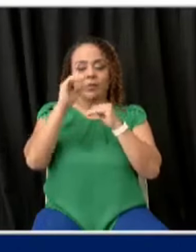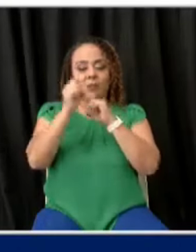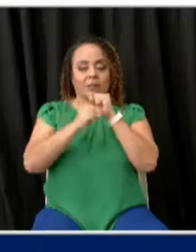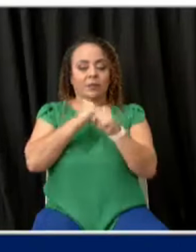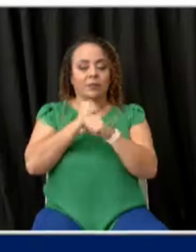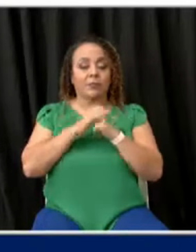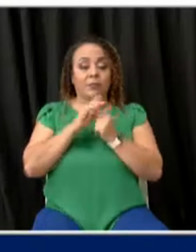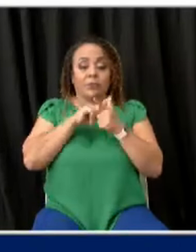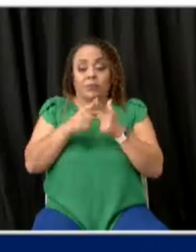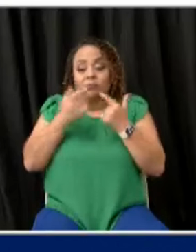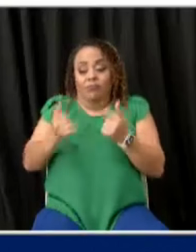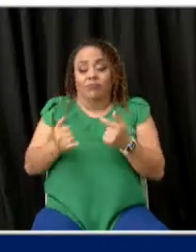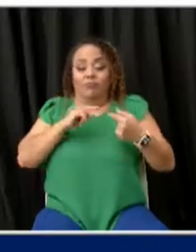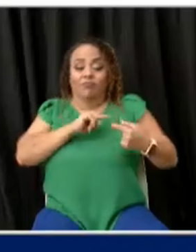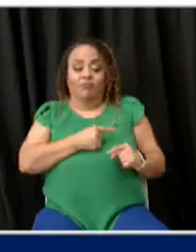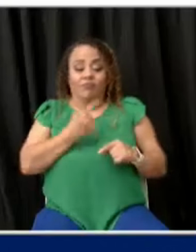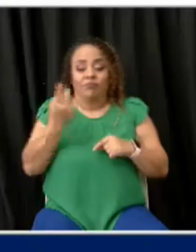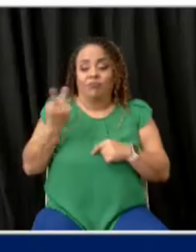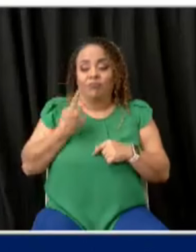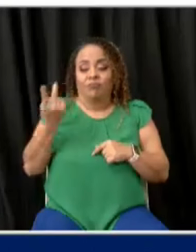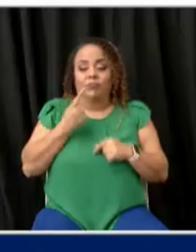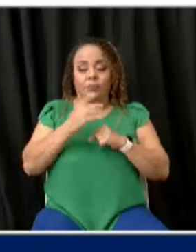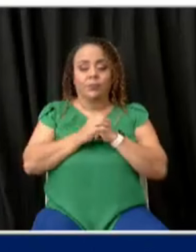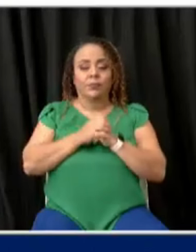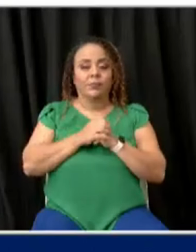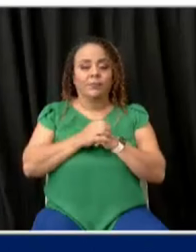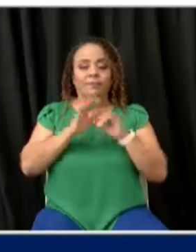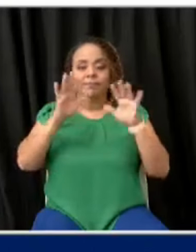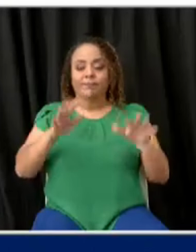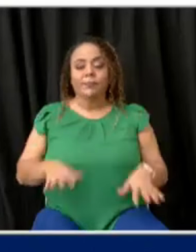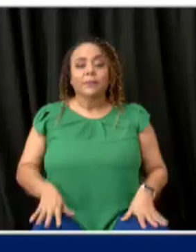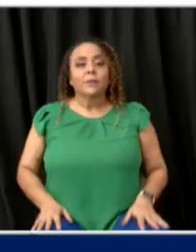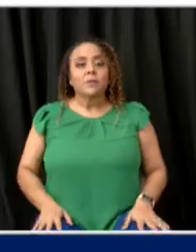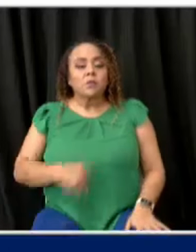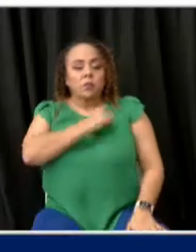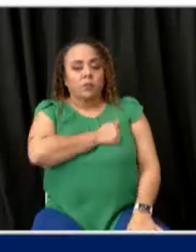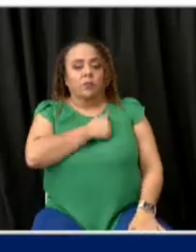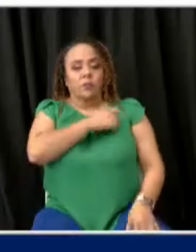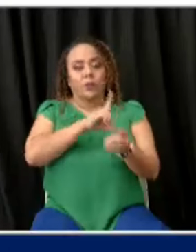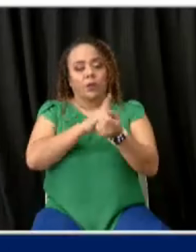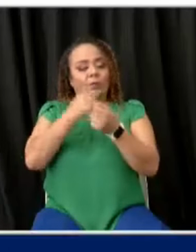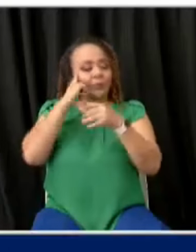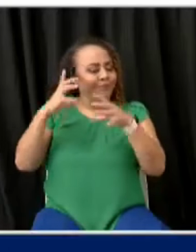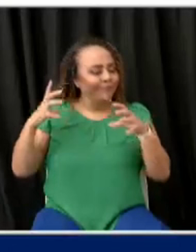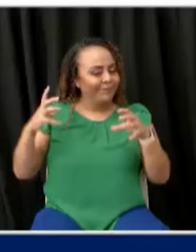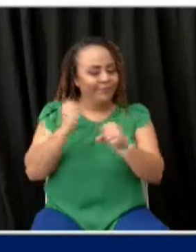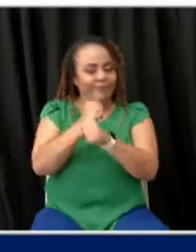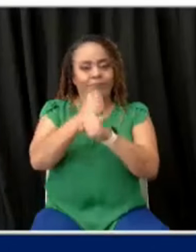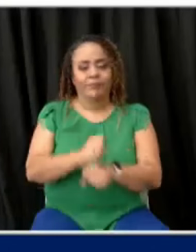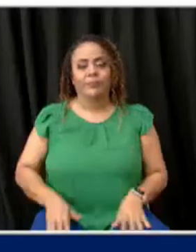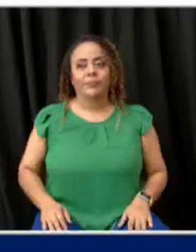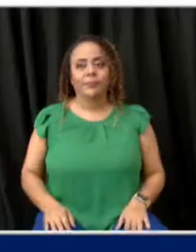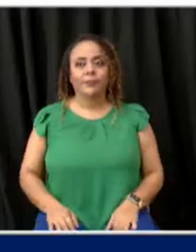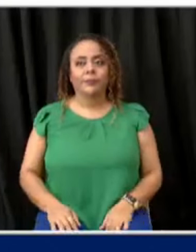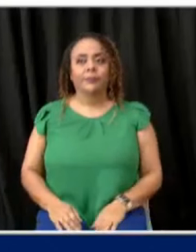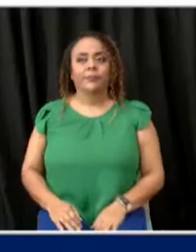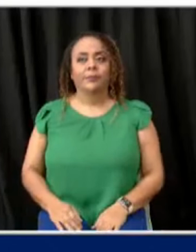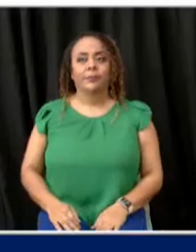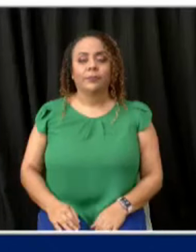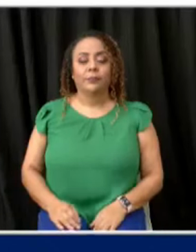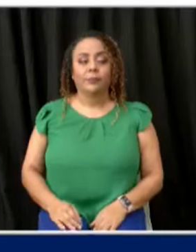se lastiman mucho. Con más frecuencia. Sí. Entonces, doctor, nada más como para repasar el concepto. Entonces, si no